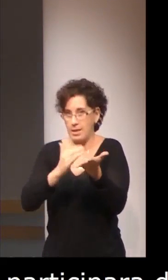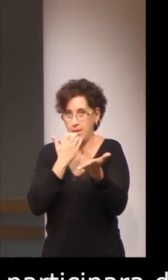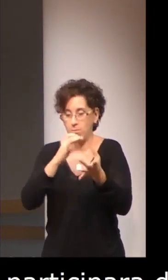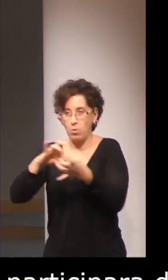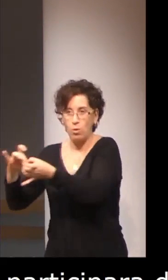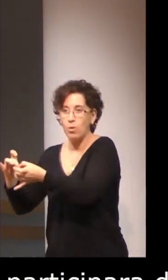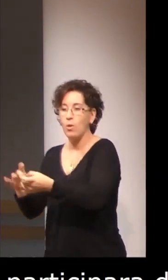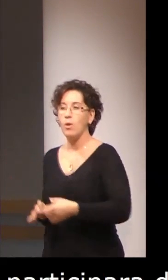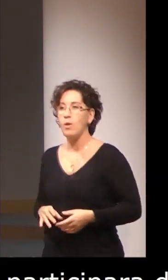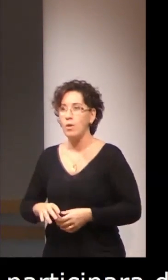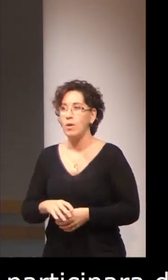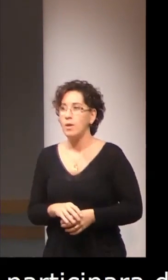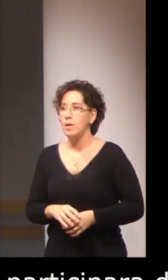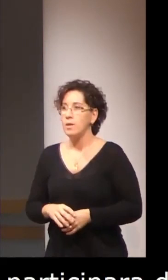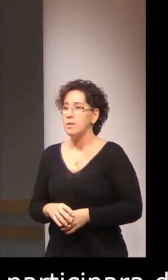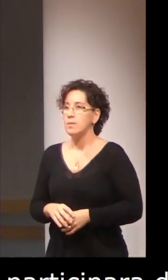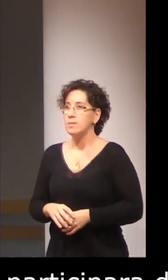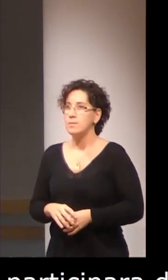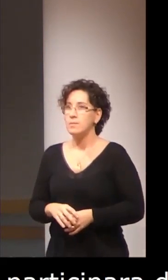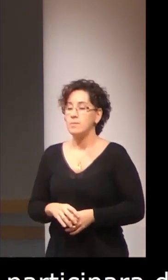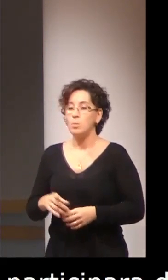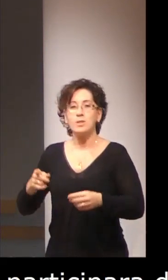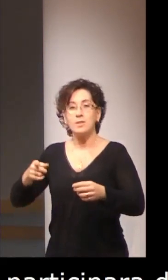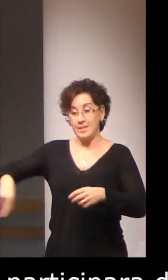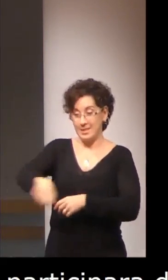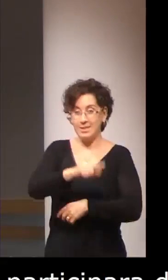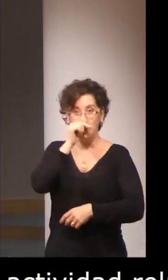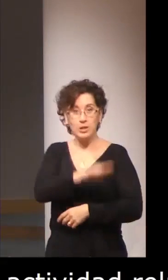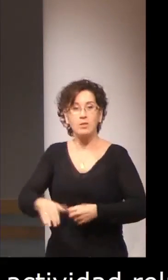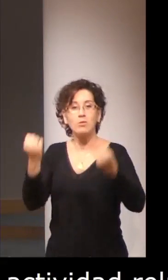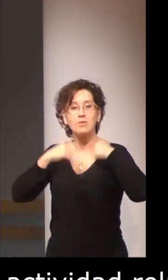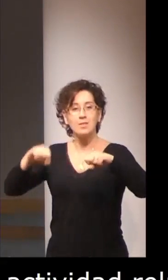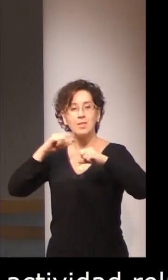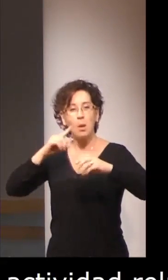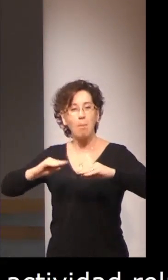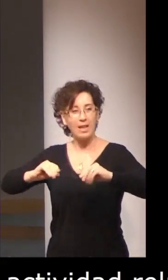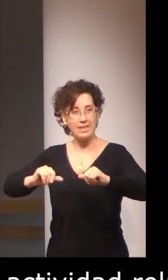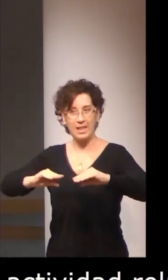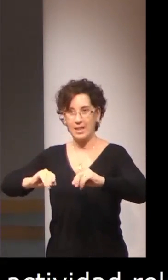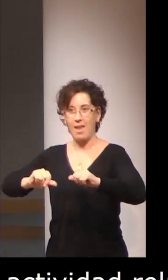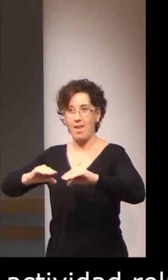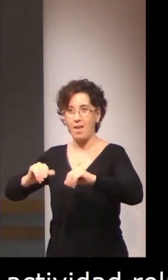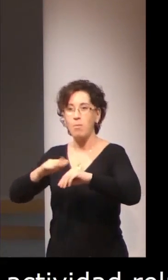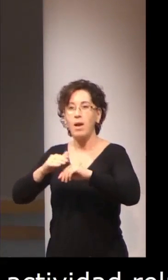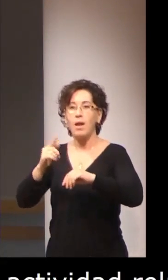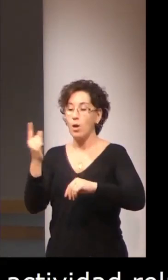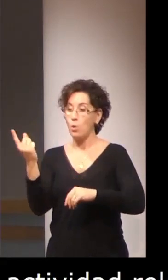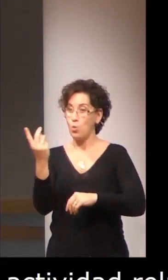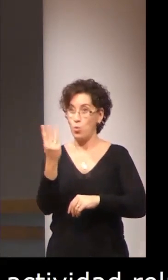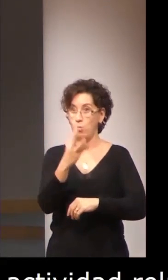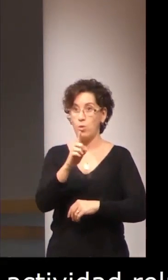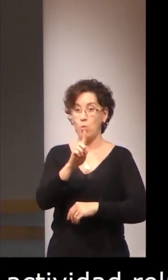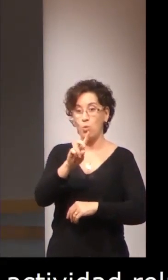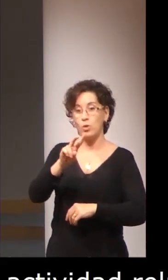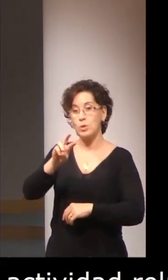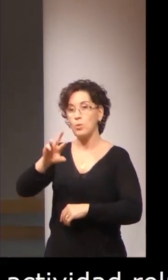eh Cómo practican con plastilina para eh montar formar los números del uno al cinco